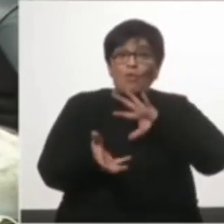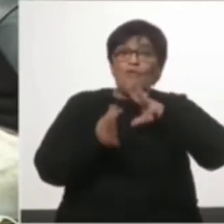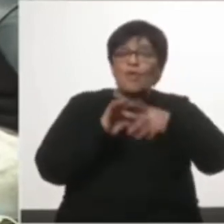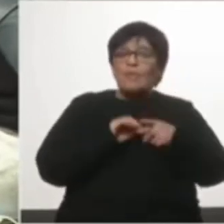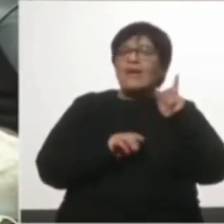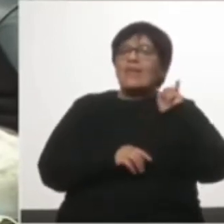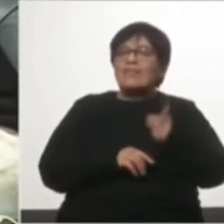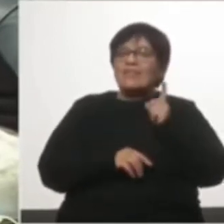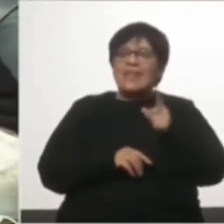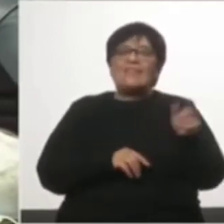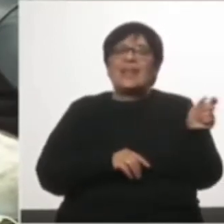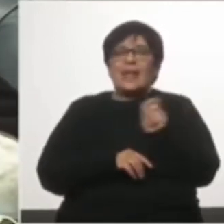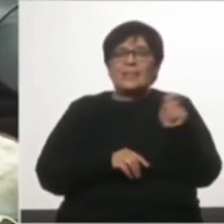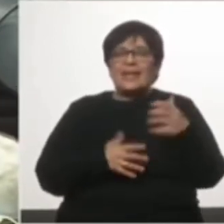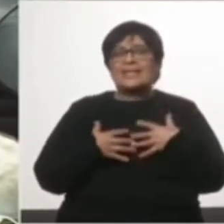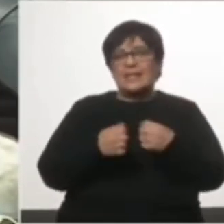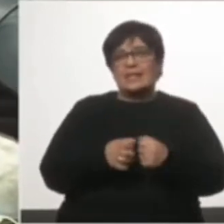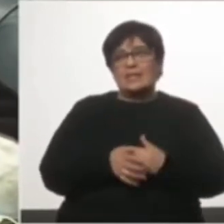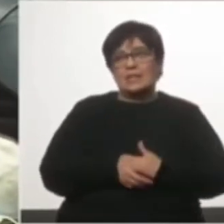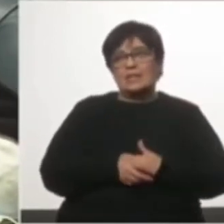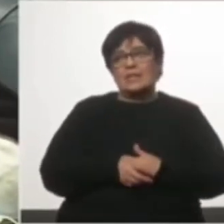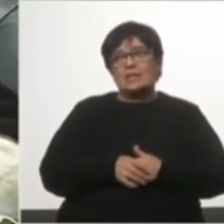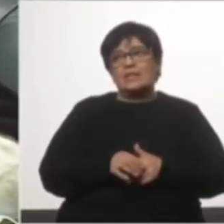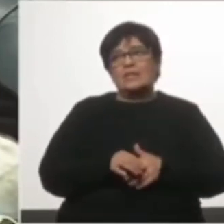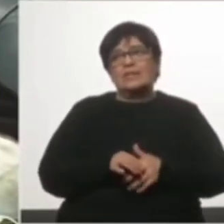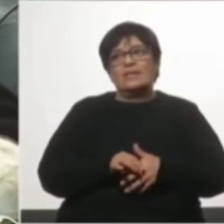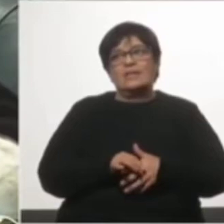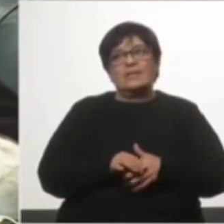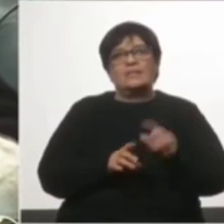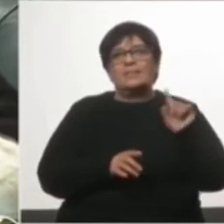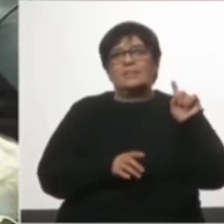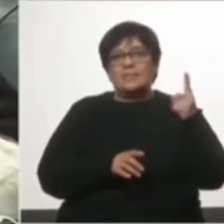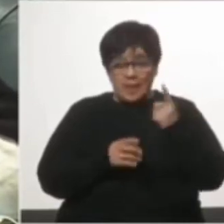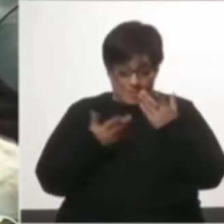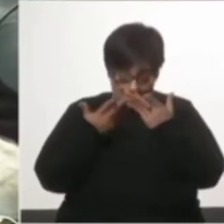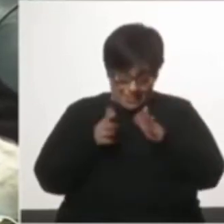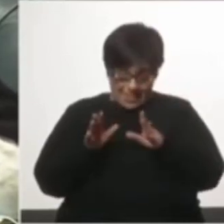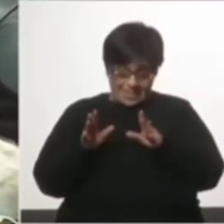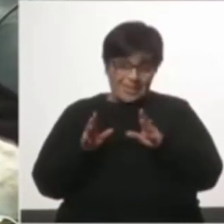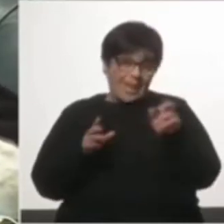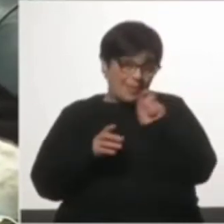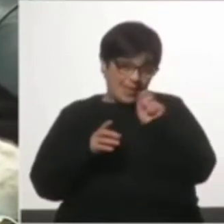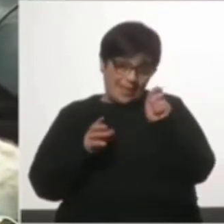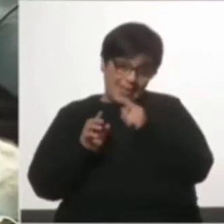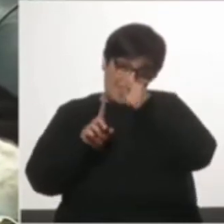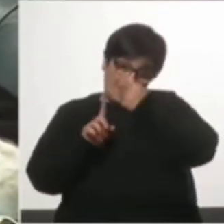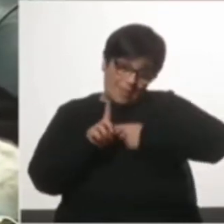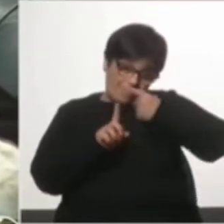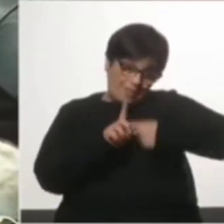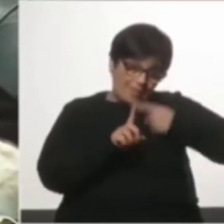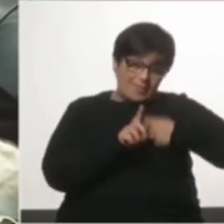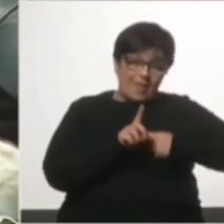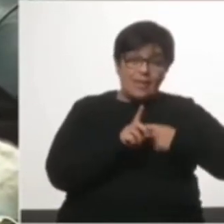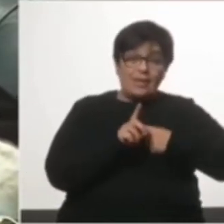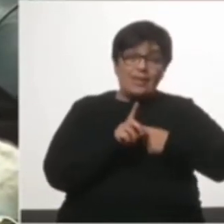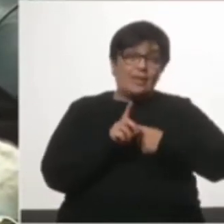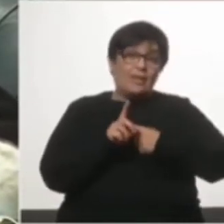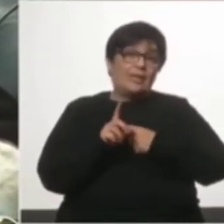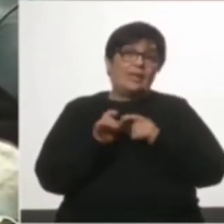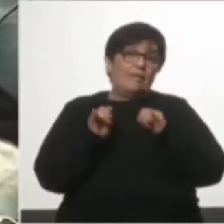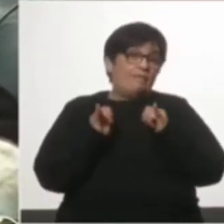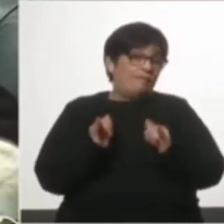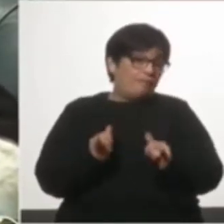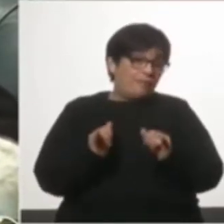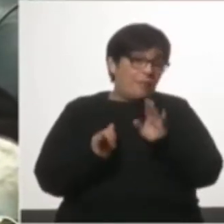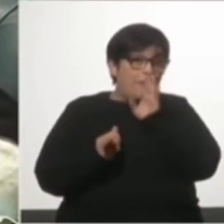la emergencia sanitaria. Los primeros meses de la emergencia estuvieron atados a la reducción de la movilidad y a